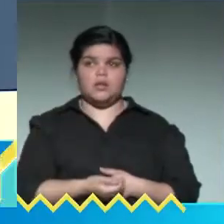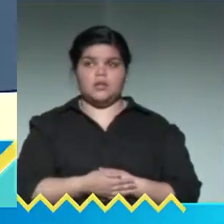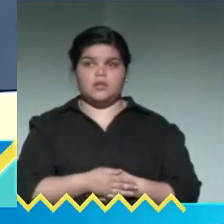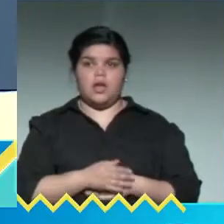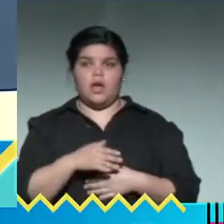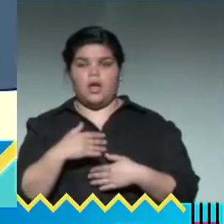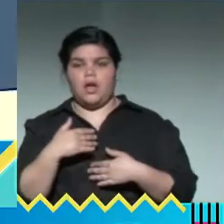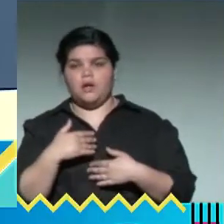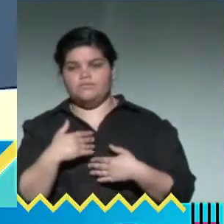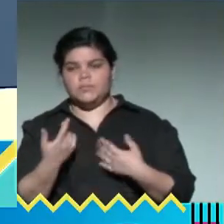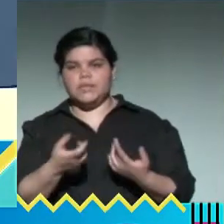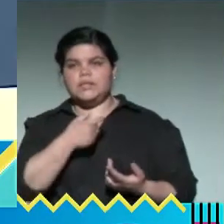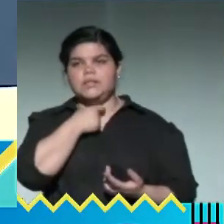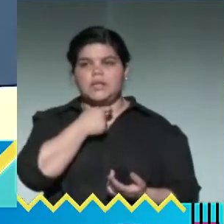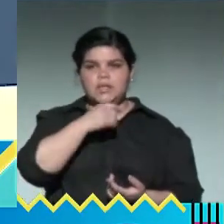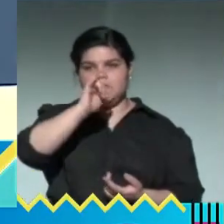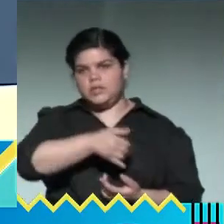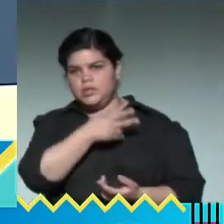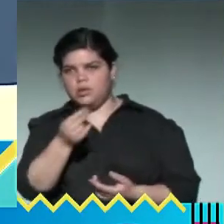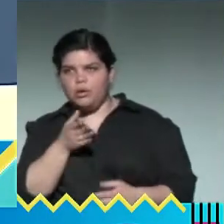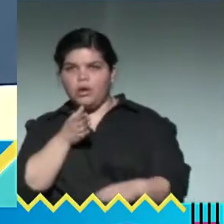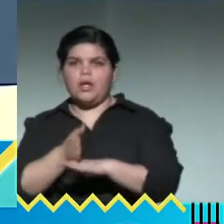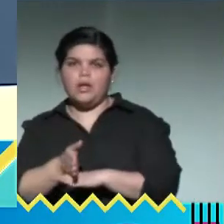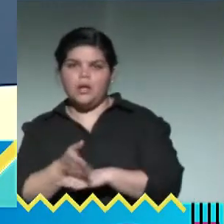conveniente entrar, en mi opinión no era el momento para entrar.